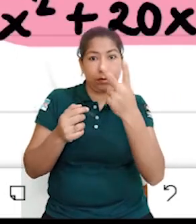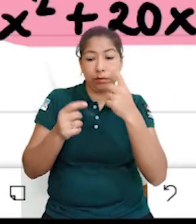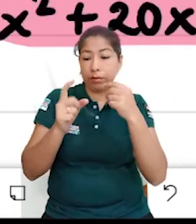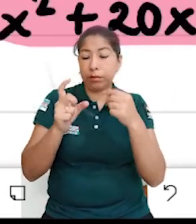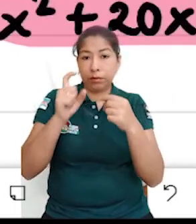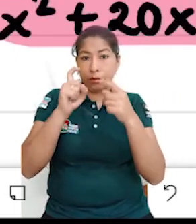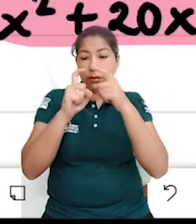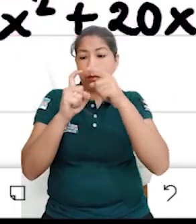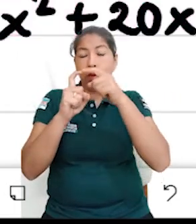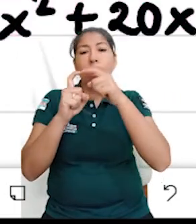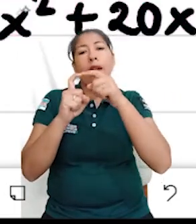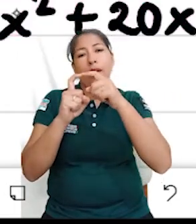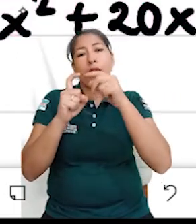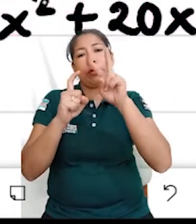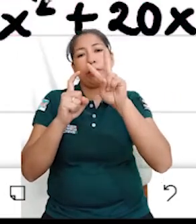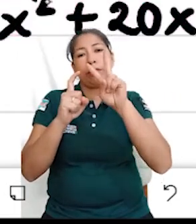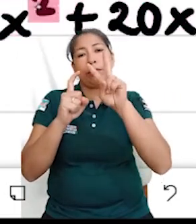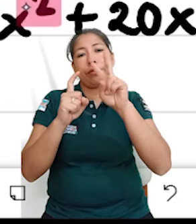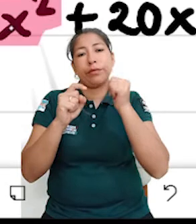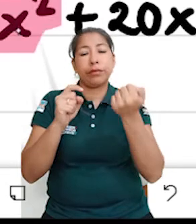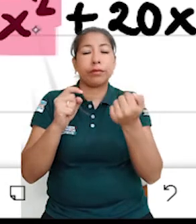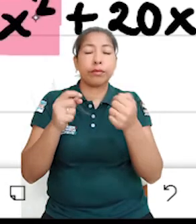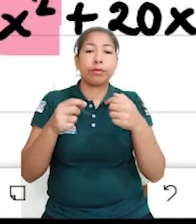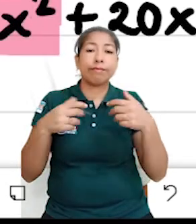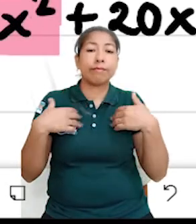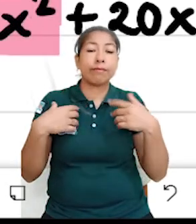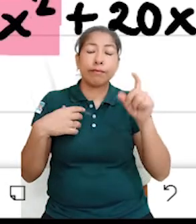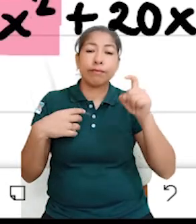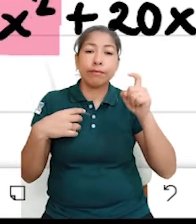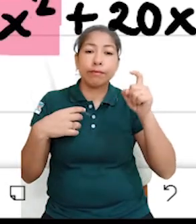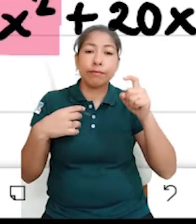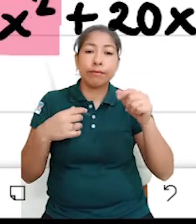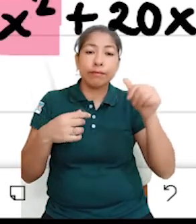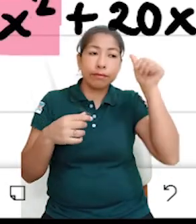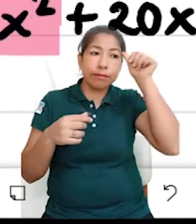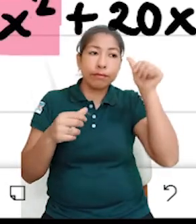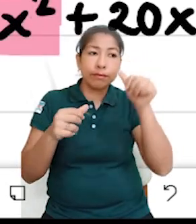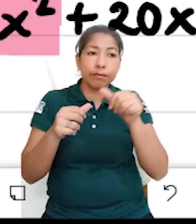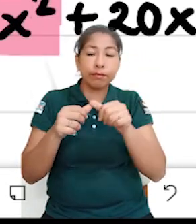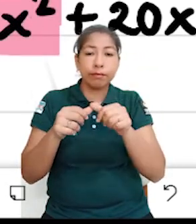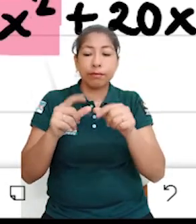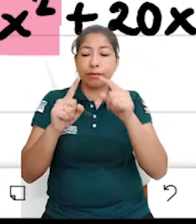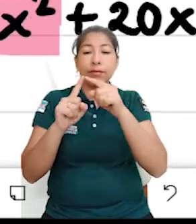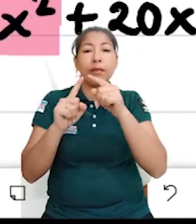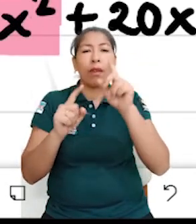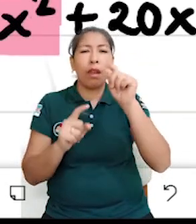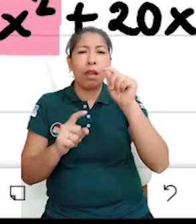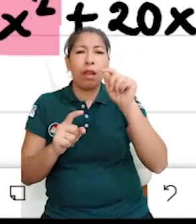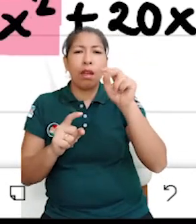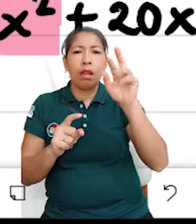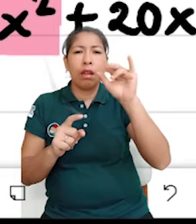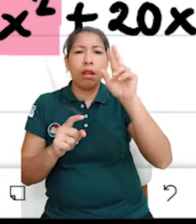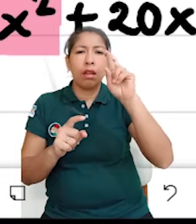completa, tiene los tres términos y corresponde, según el primer término cuadrático, a trinomio de la primera forma. Así que lo vamos